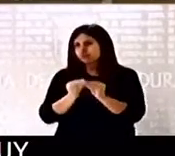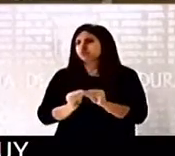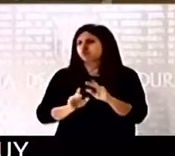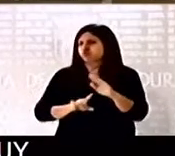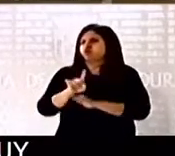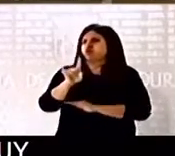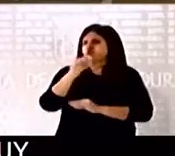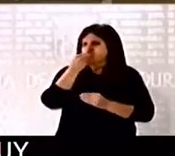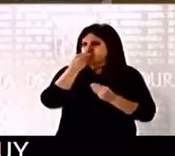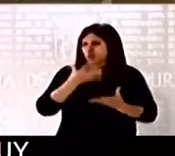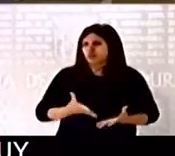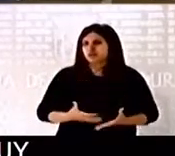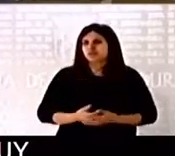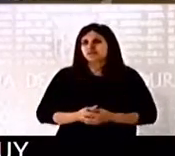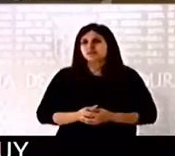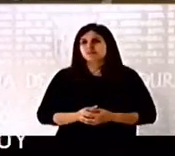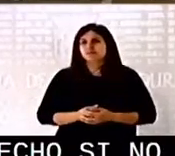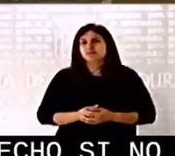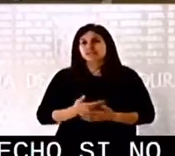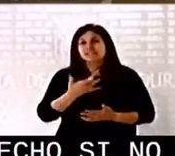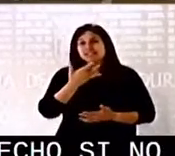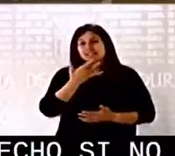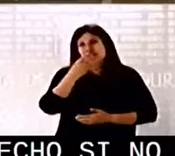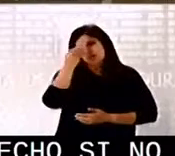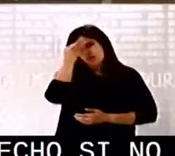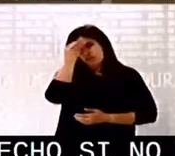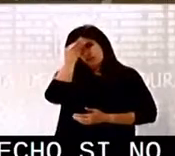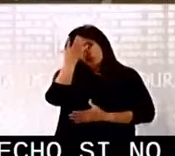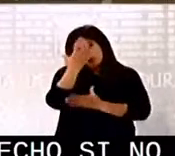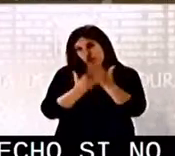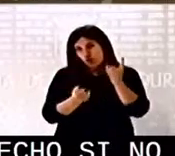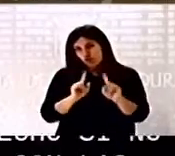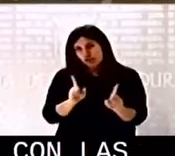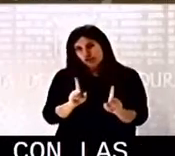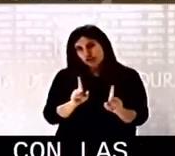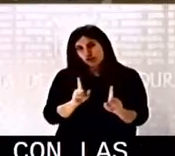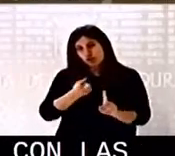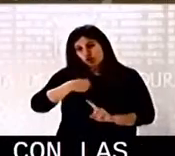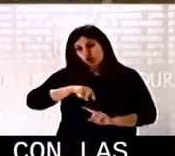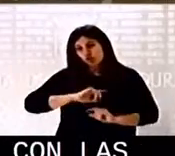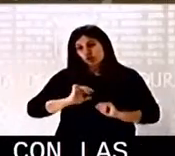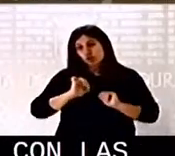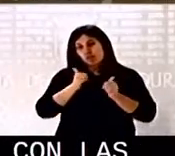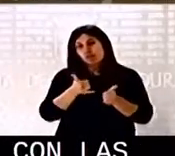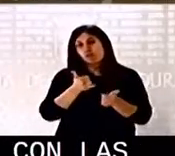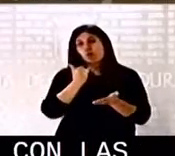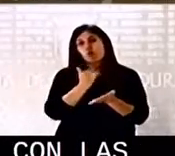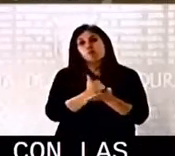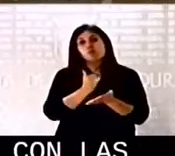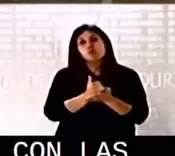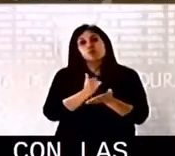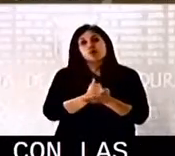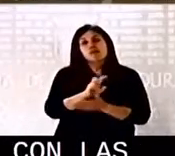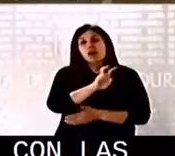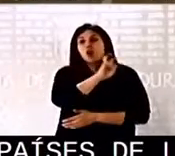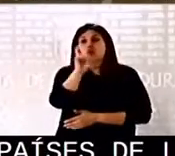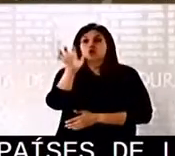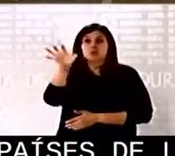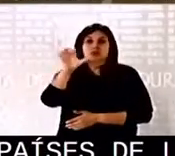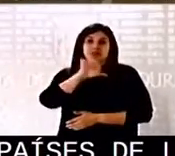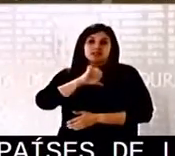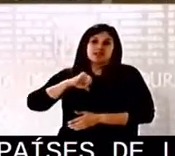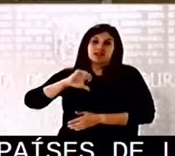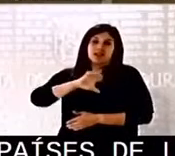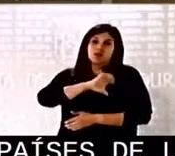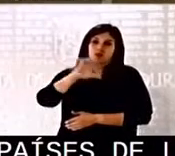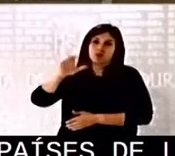De hecho, si no me falla la memoria, nosotros comenzaríamos con las pruebas de interoperabilidad con otros países de la Unión Europea. Nosotros,